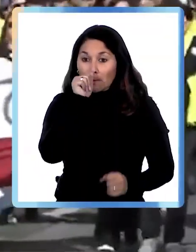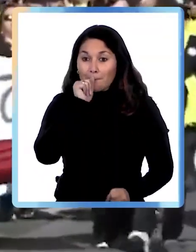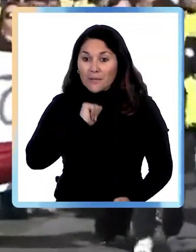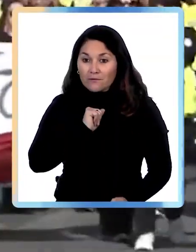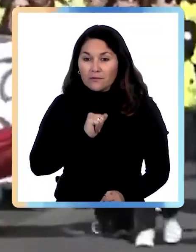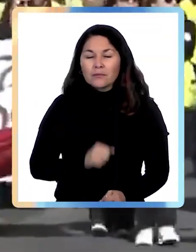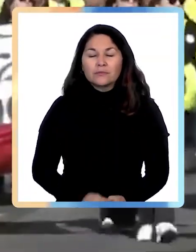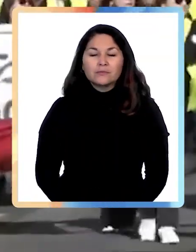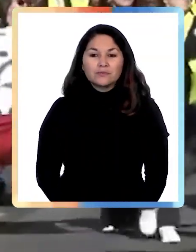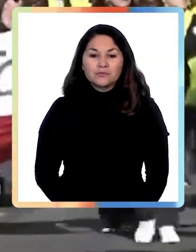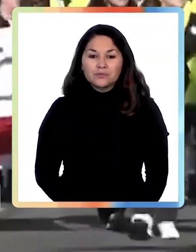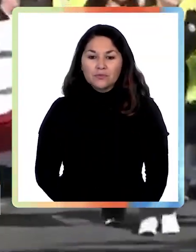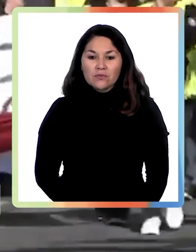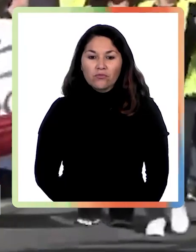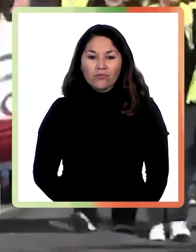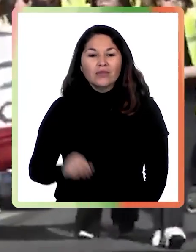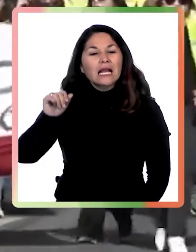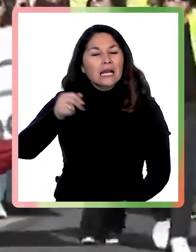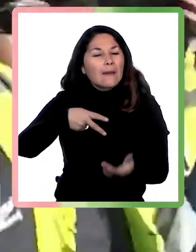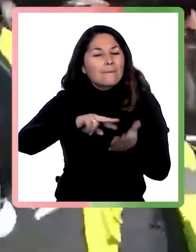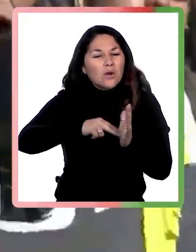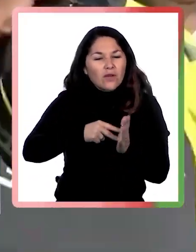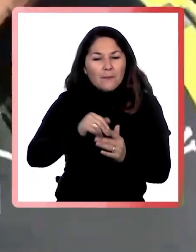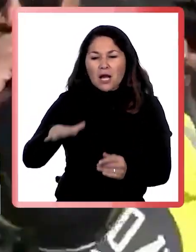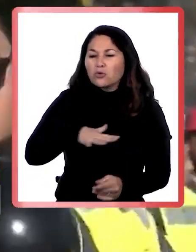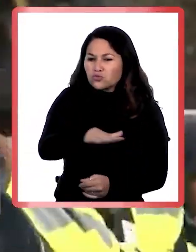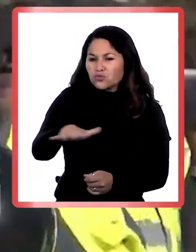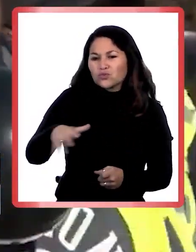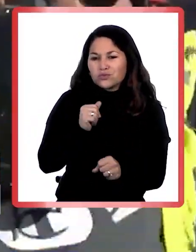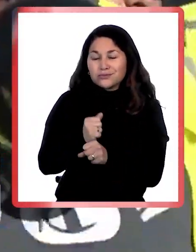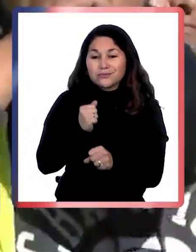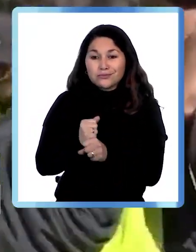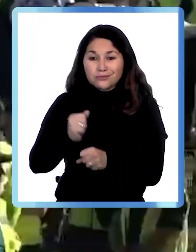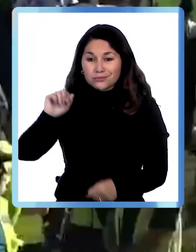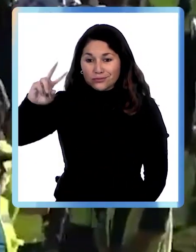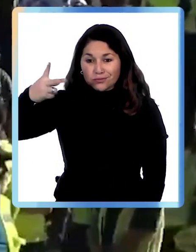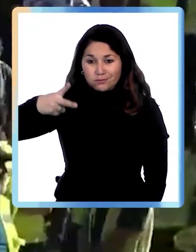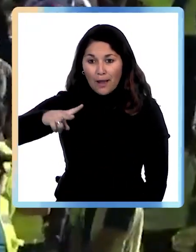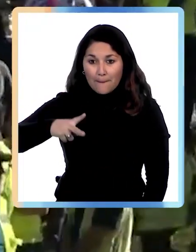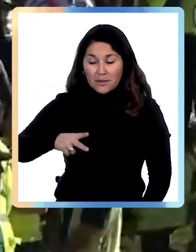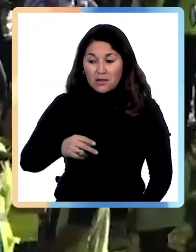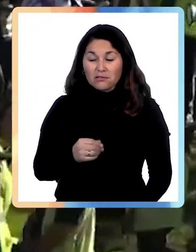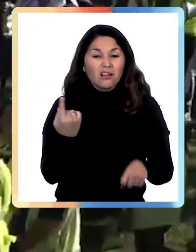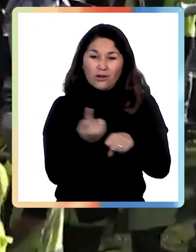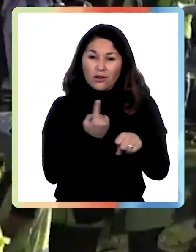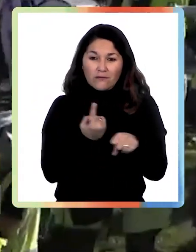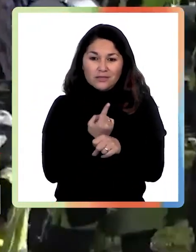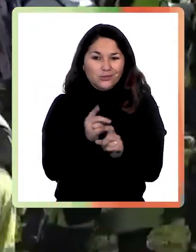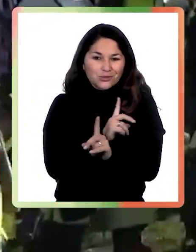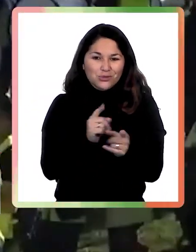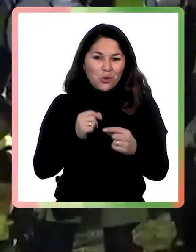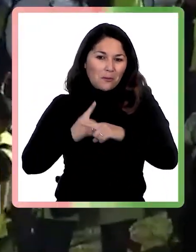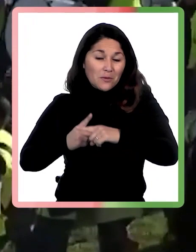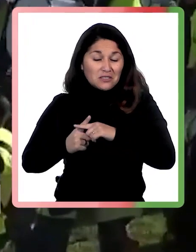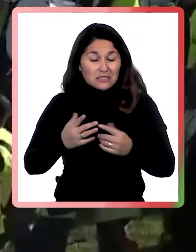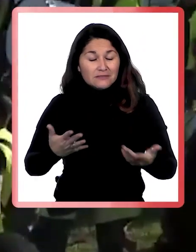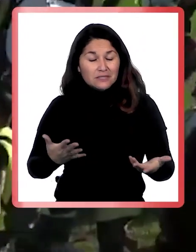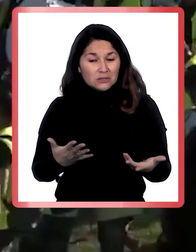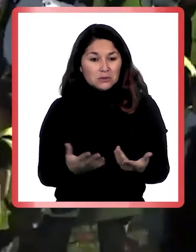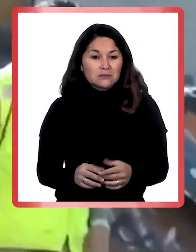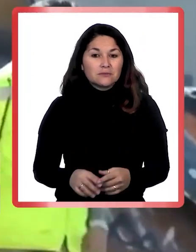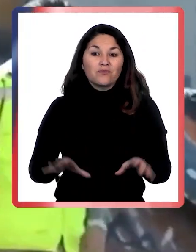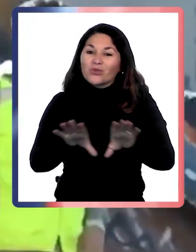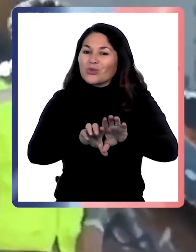junto con el cuestionamiento al sistema de turnos entre otros aspectos ya que las negociaciones no han tenido éxito y que la situación ha